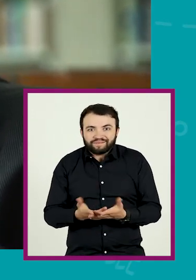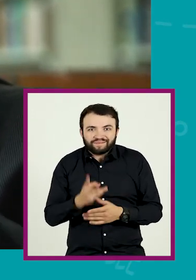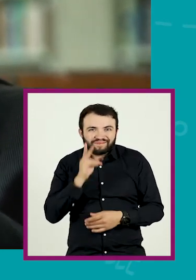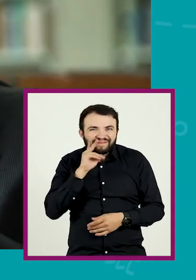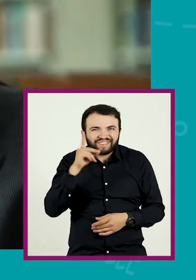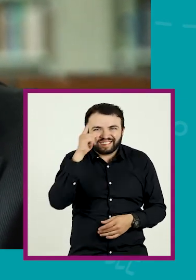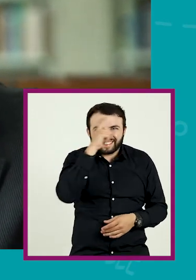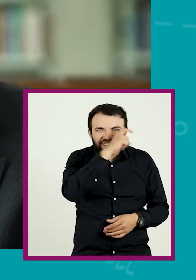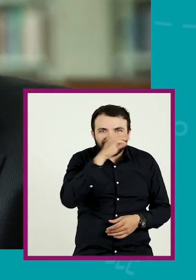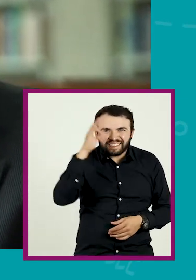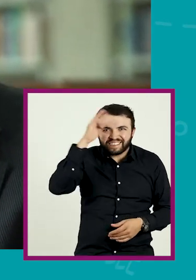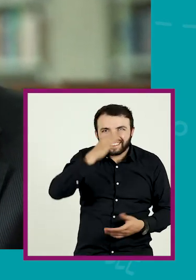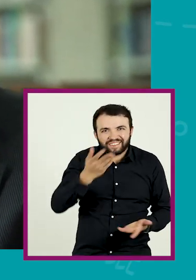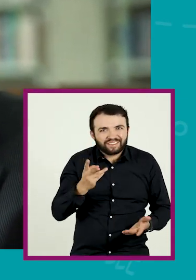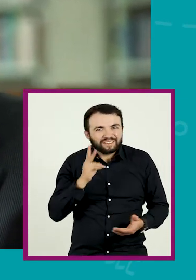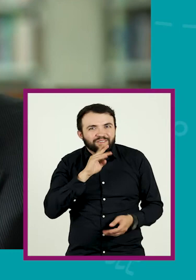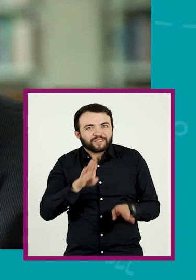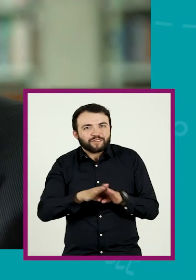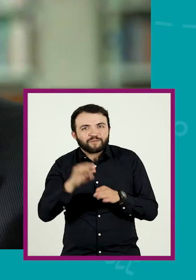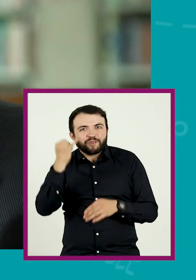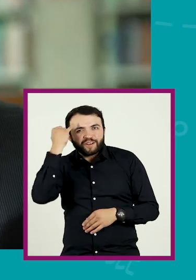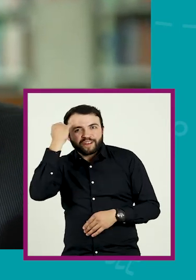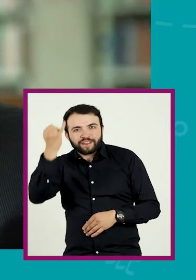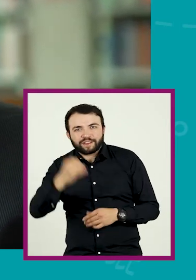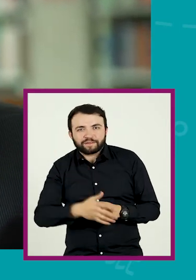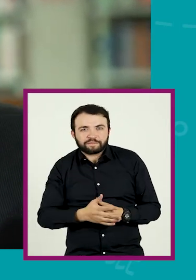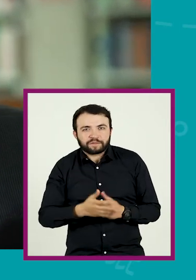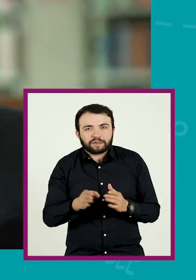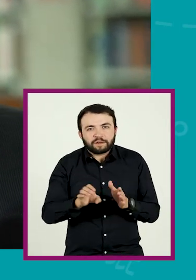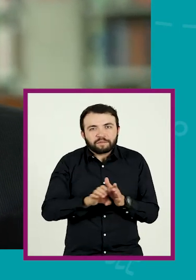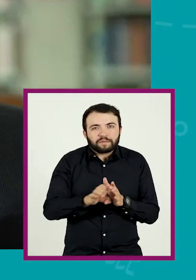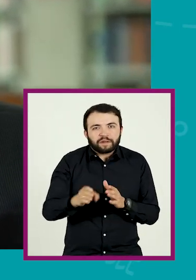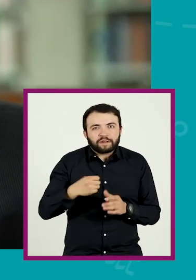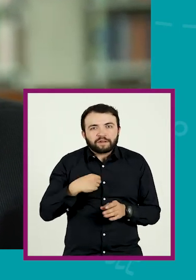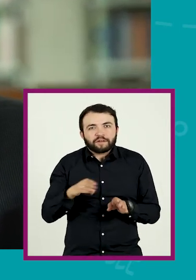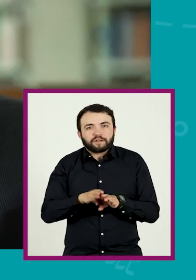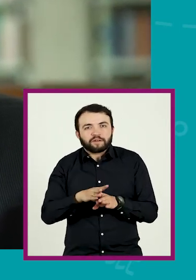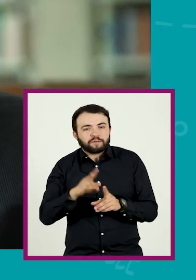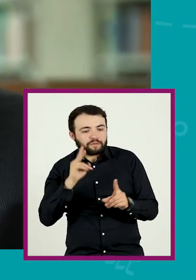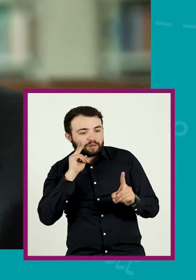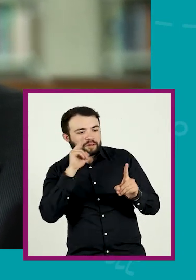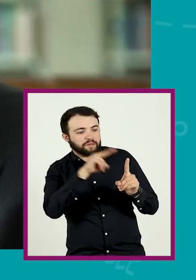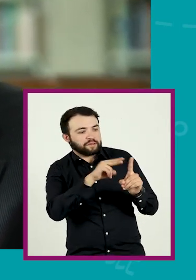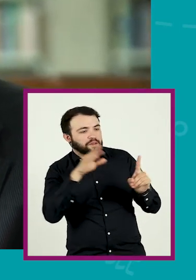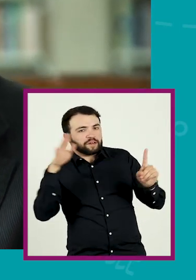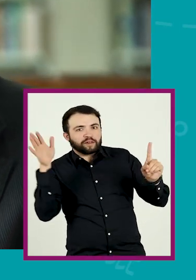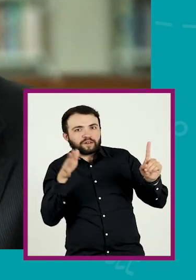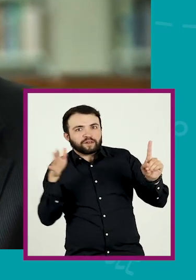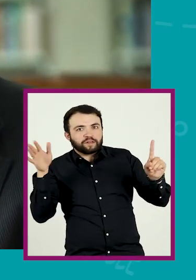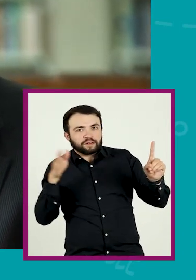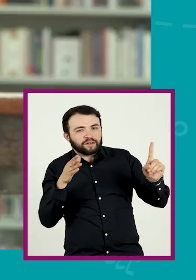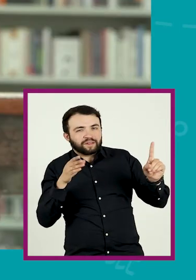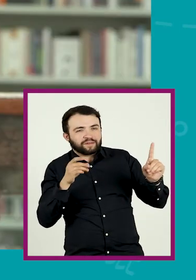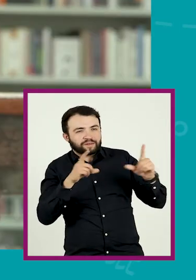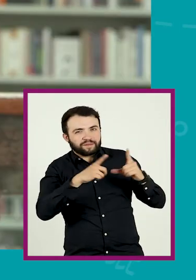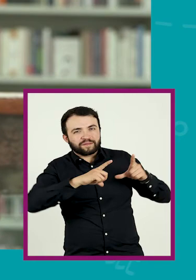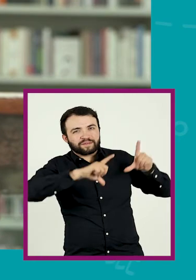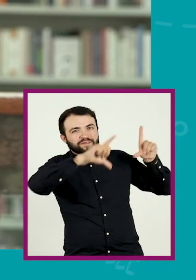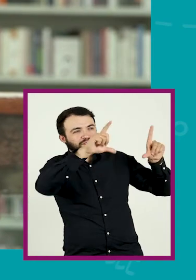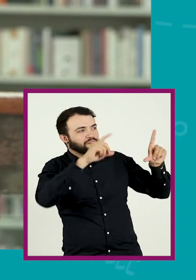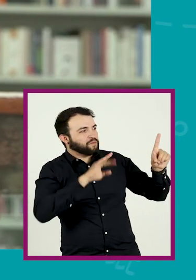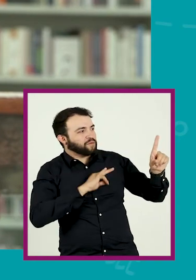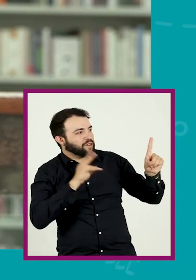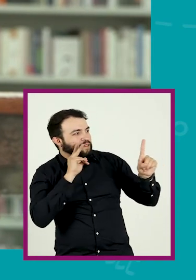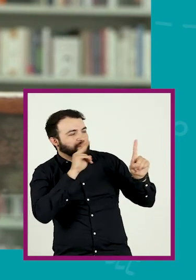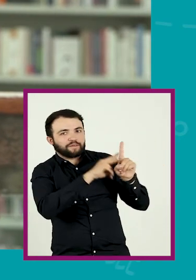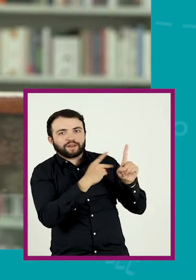idea, para que ustedes vean cómo si observamos el vuelo de una paloma, eso puede tener un montón